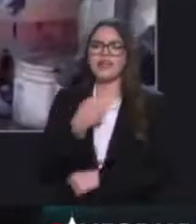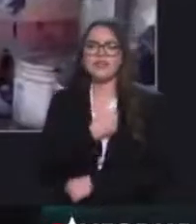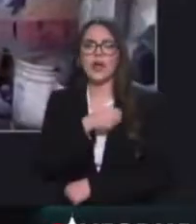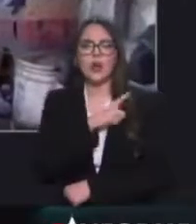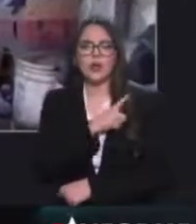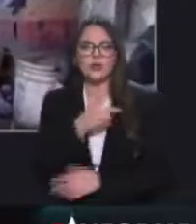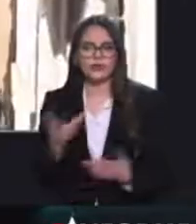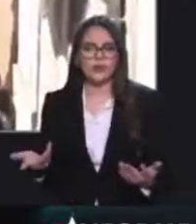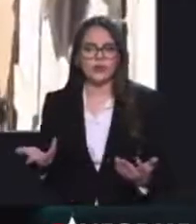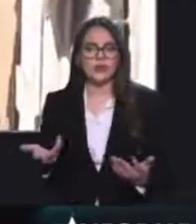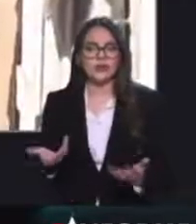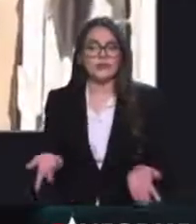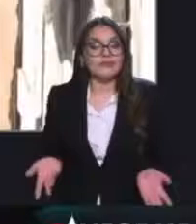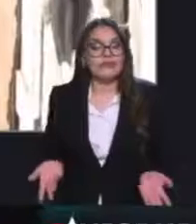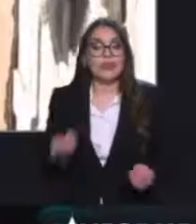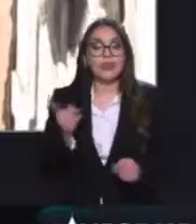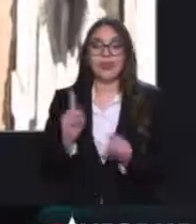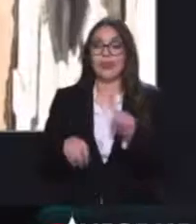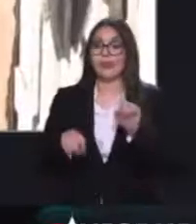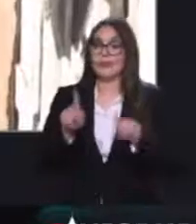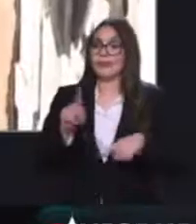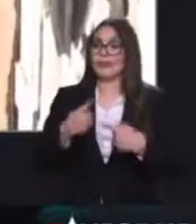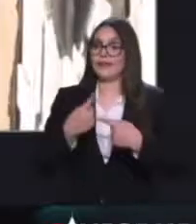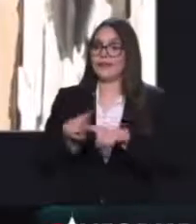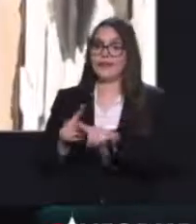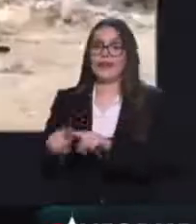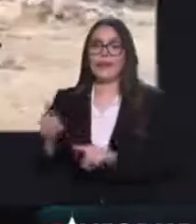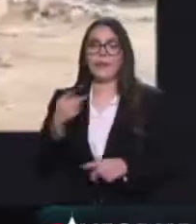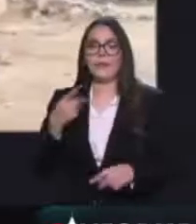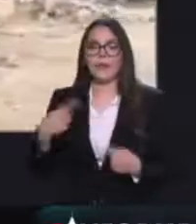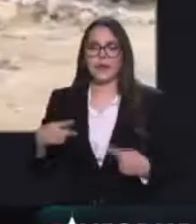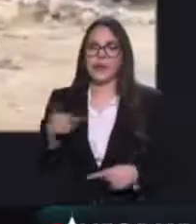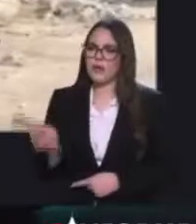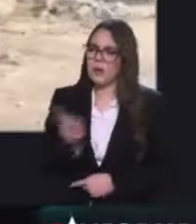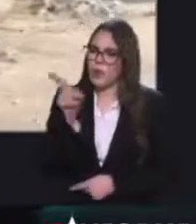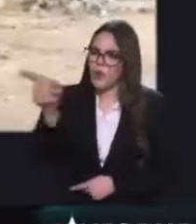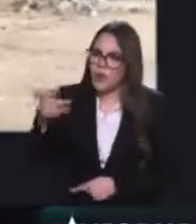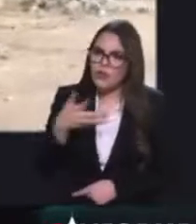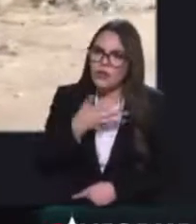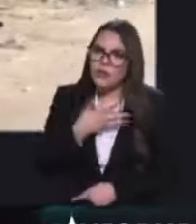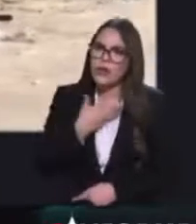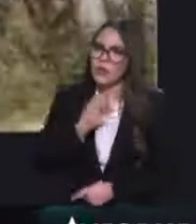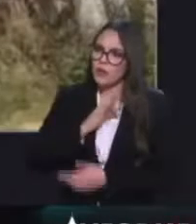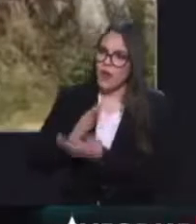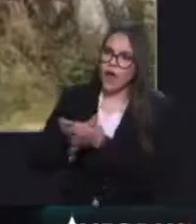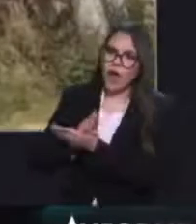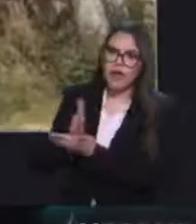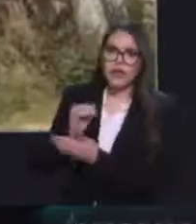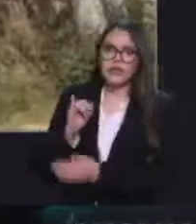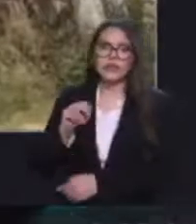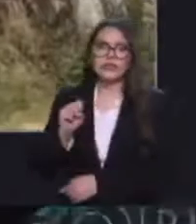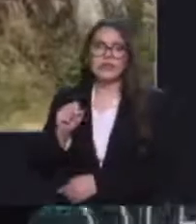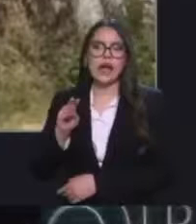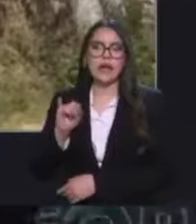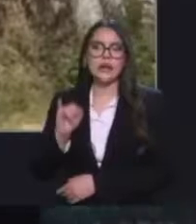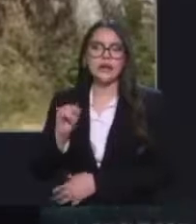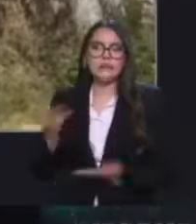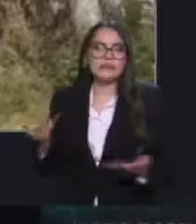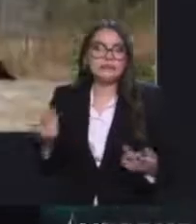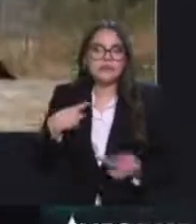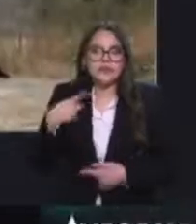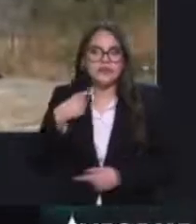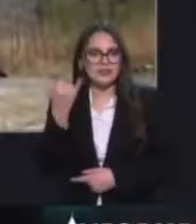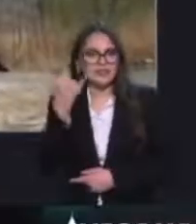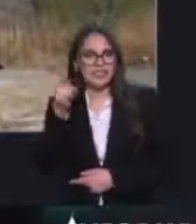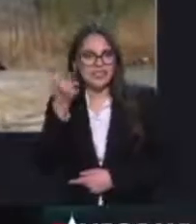Y bueno, pues depende de cómo lo midas, porque en realidad a la gente lo que le preguntan es, oiga, ¿usted tiene acceso al INSABI, por ejemplo? Y pues mucha gente realmente todavía ni